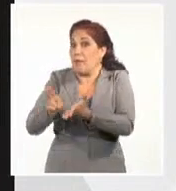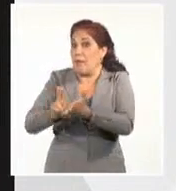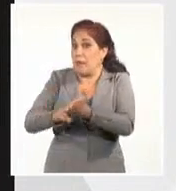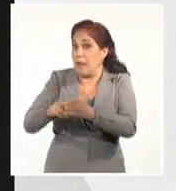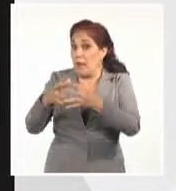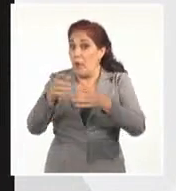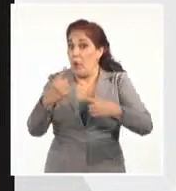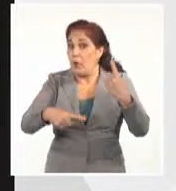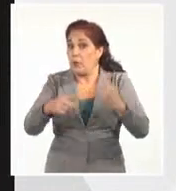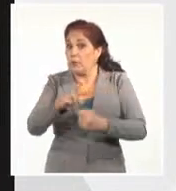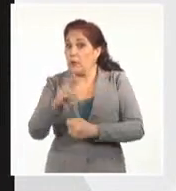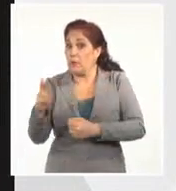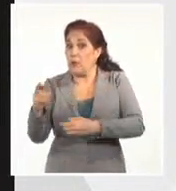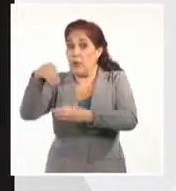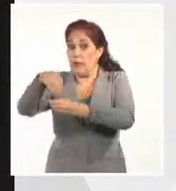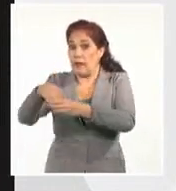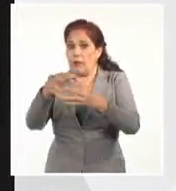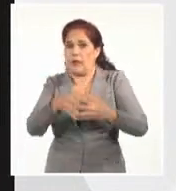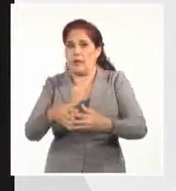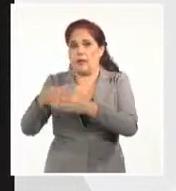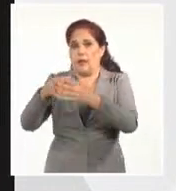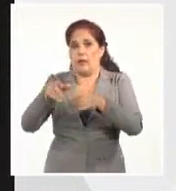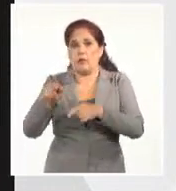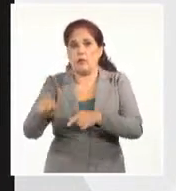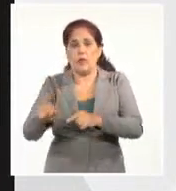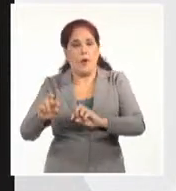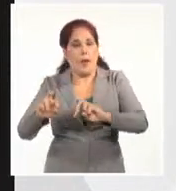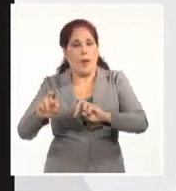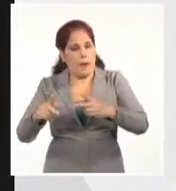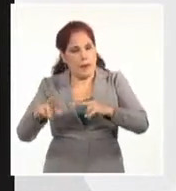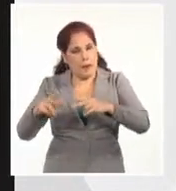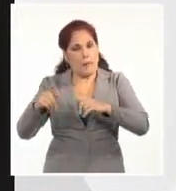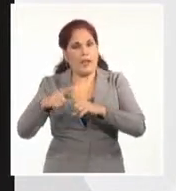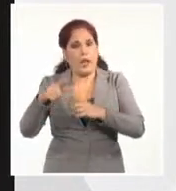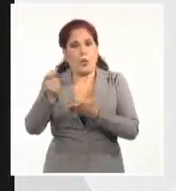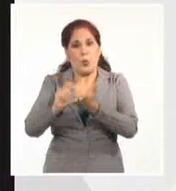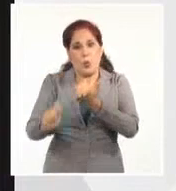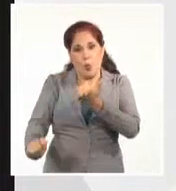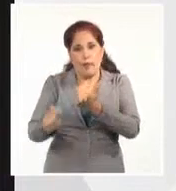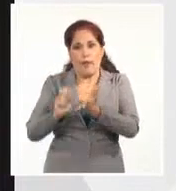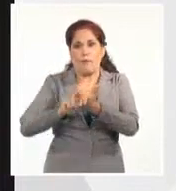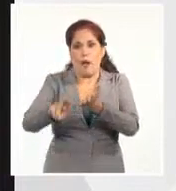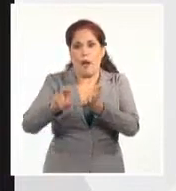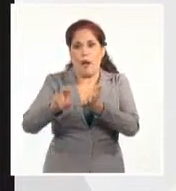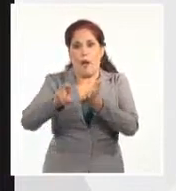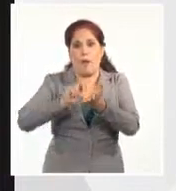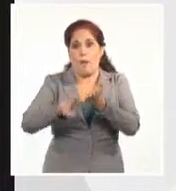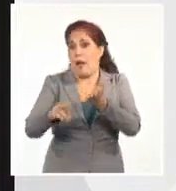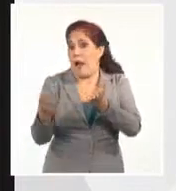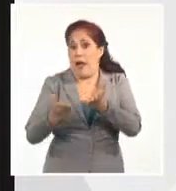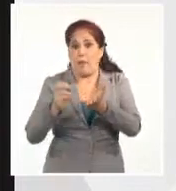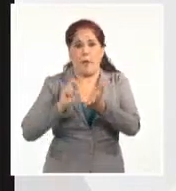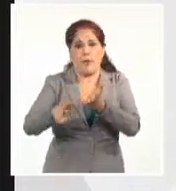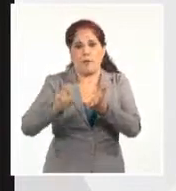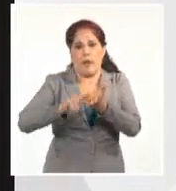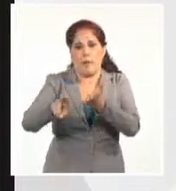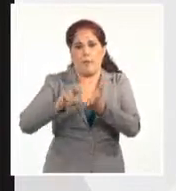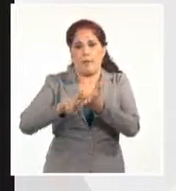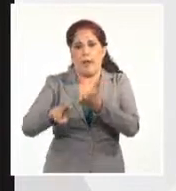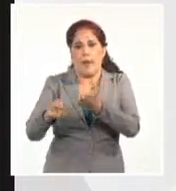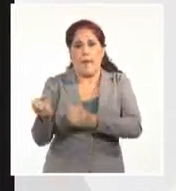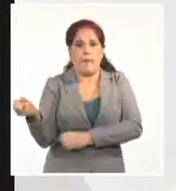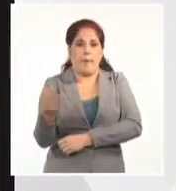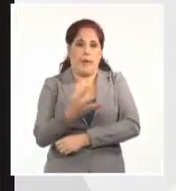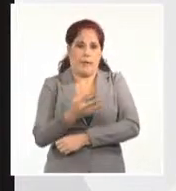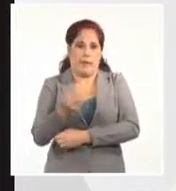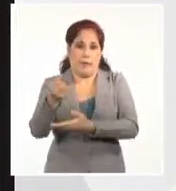aparece muchas veces en mis hilos porque hay un patrón que se repite, que muchas cuentas son bots, cuentas automatizadas que desinformación, entre uno